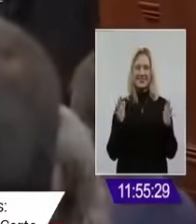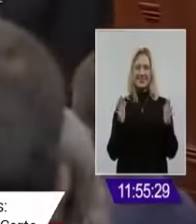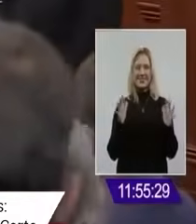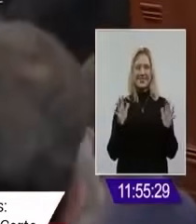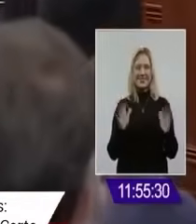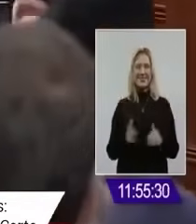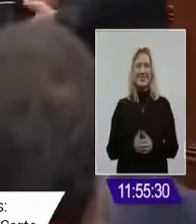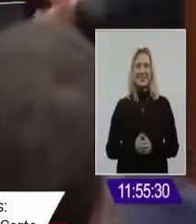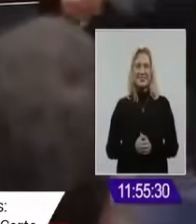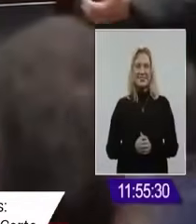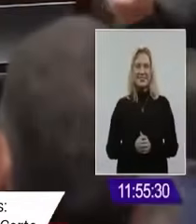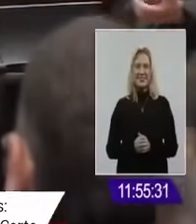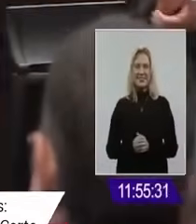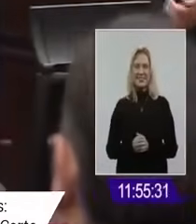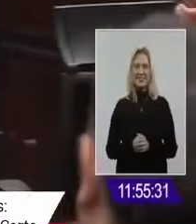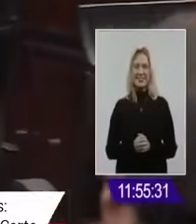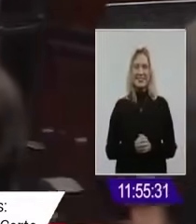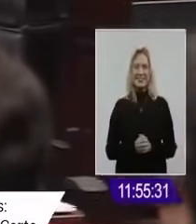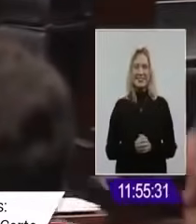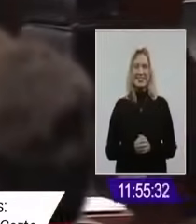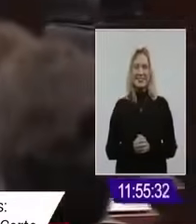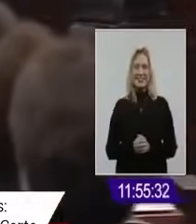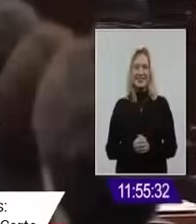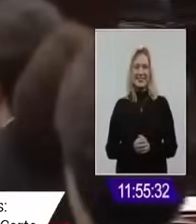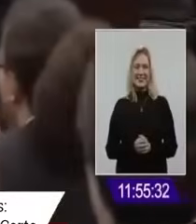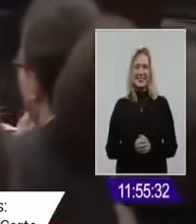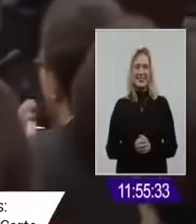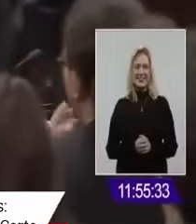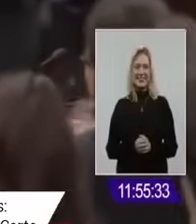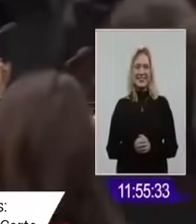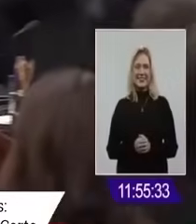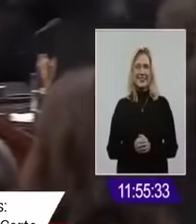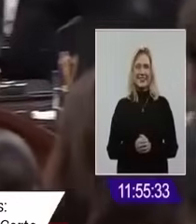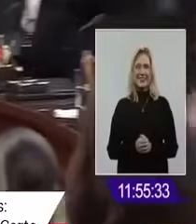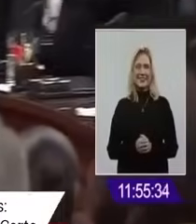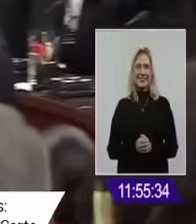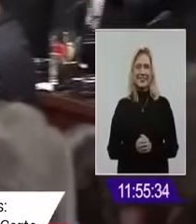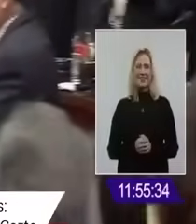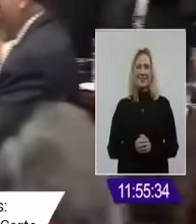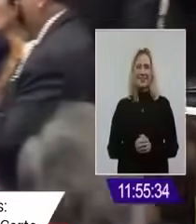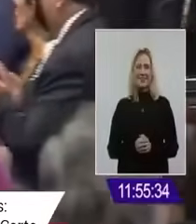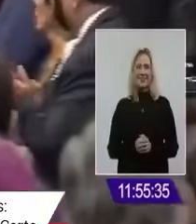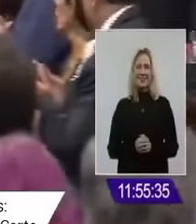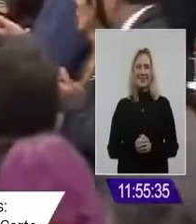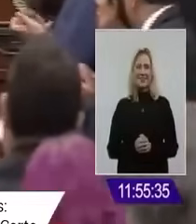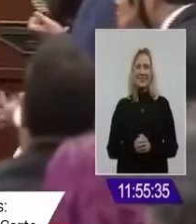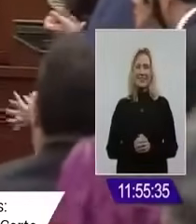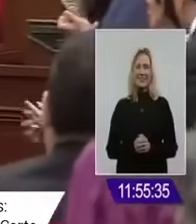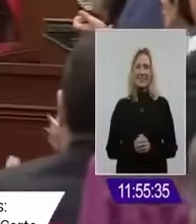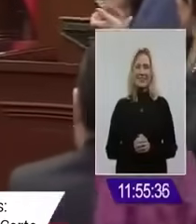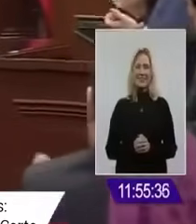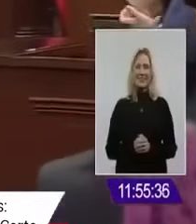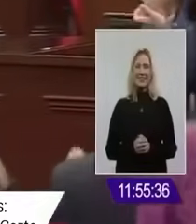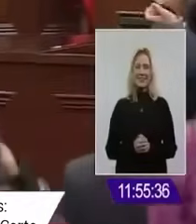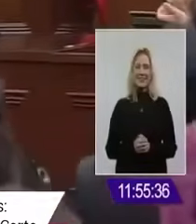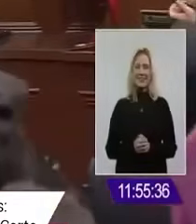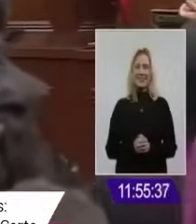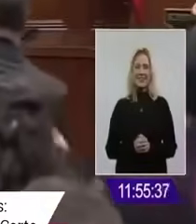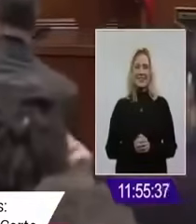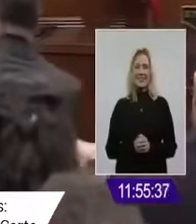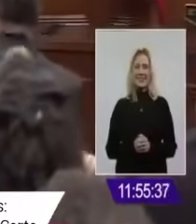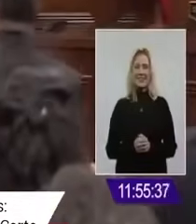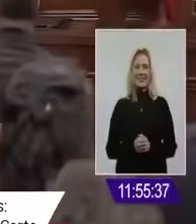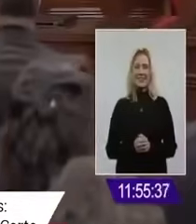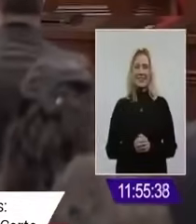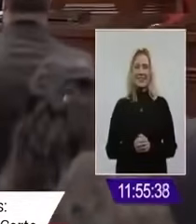fácticos, tanto políticos como económicos, y hoy viene pues ya con un discurso muy distinto. En el caso de